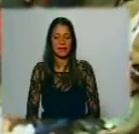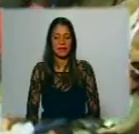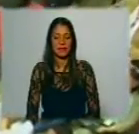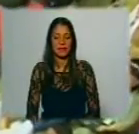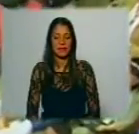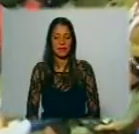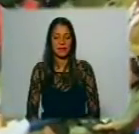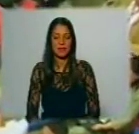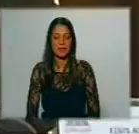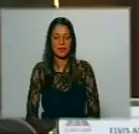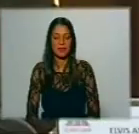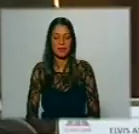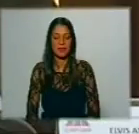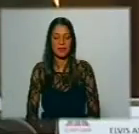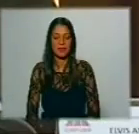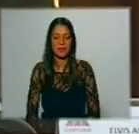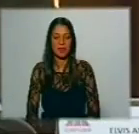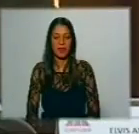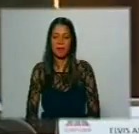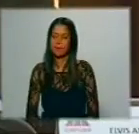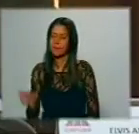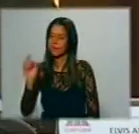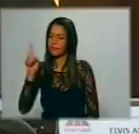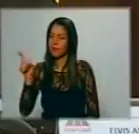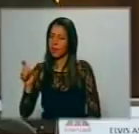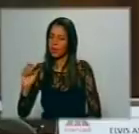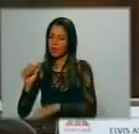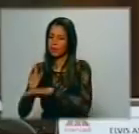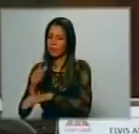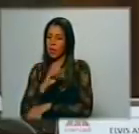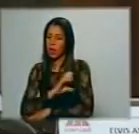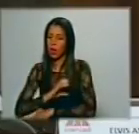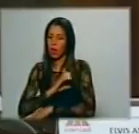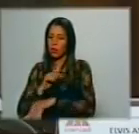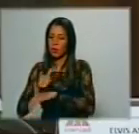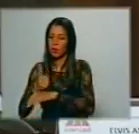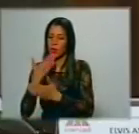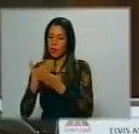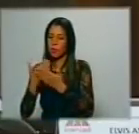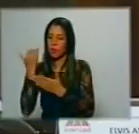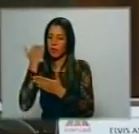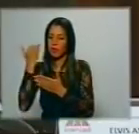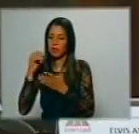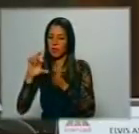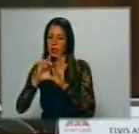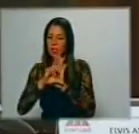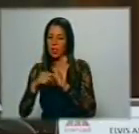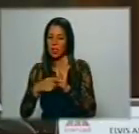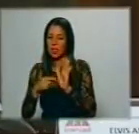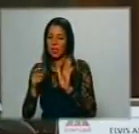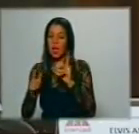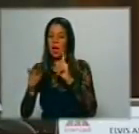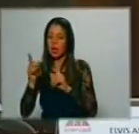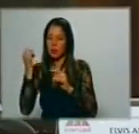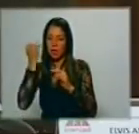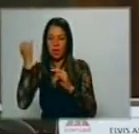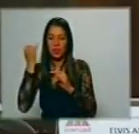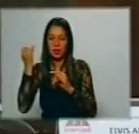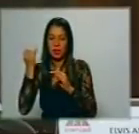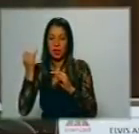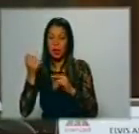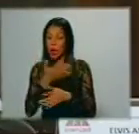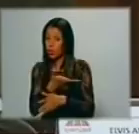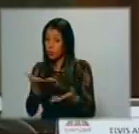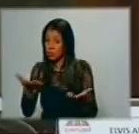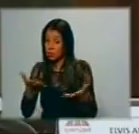Aquí consultando al presidente de la comisión y proponente de la ley, algunas cositas. En consideración,